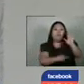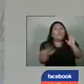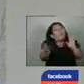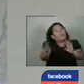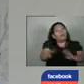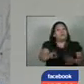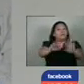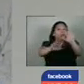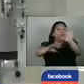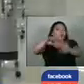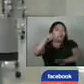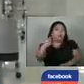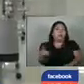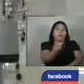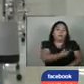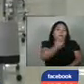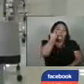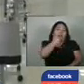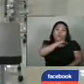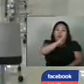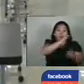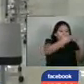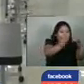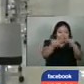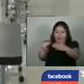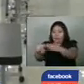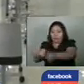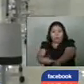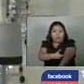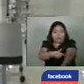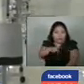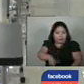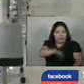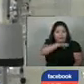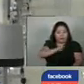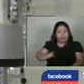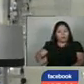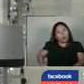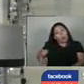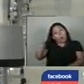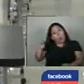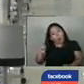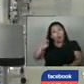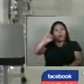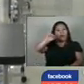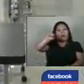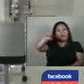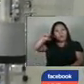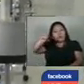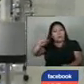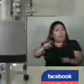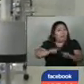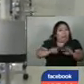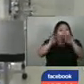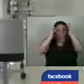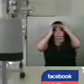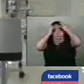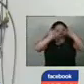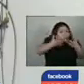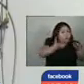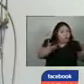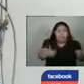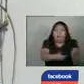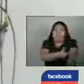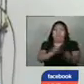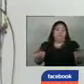de 80 pacientes internados en los diferentes hospitales de la red pública y del Seguro Social, pero sin alarma de saturación en los